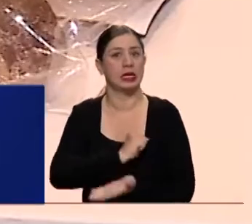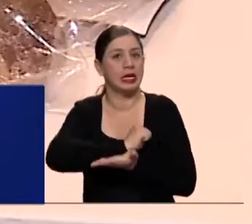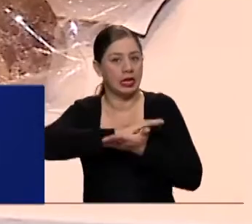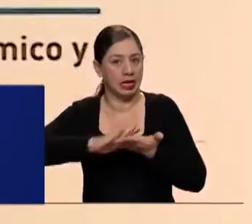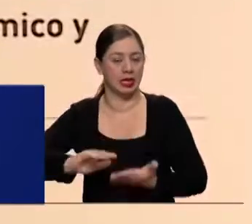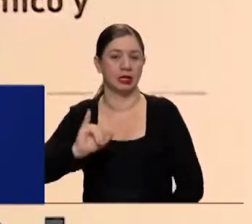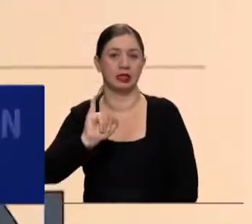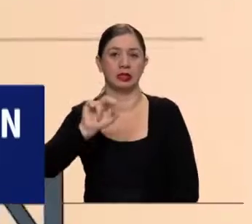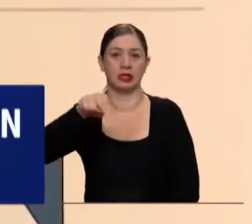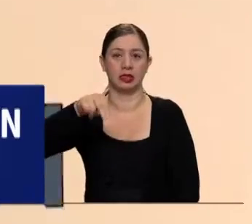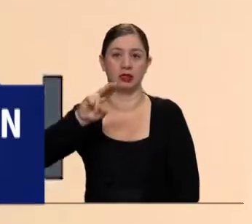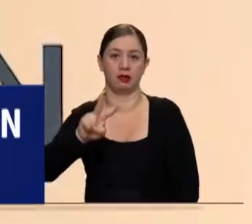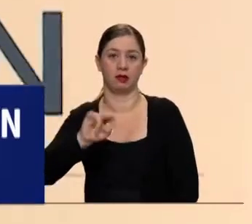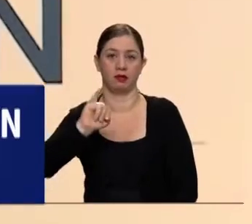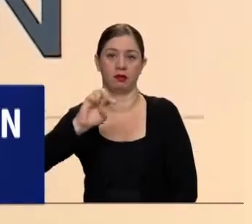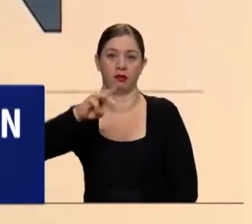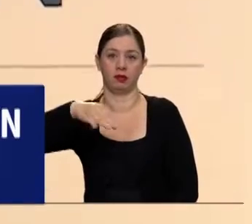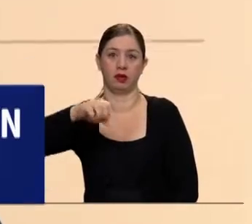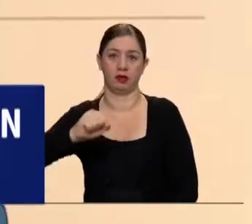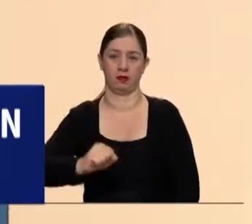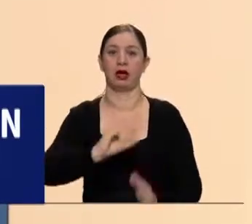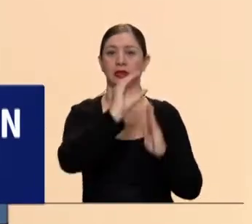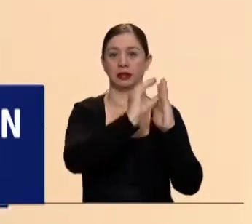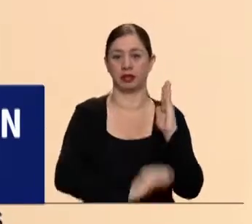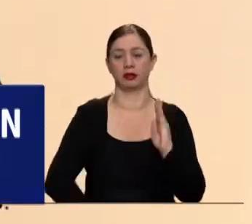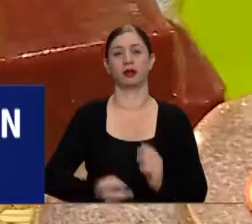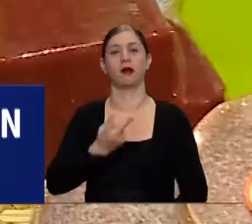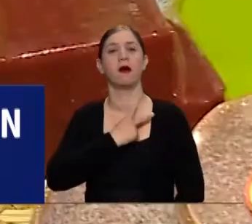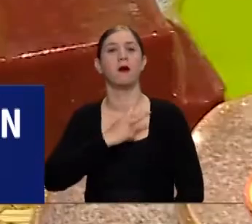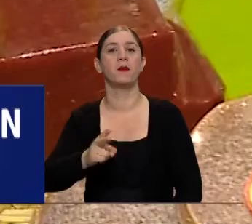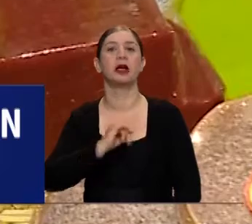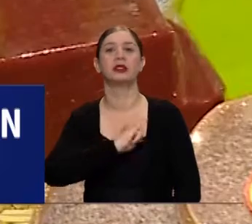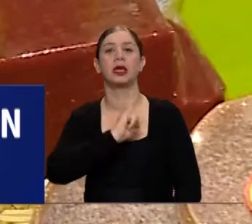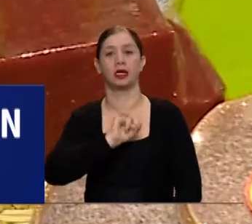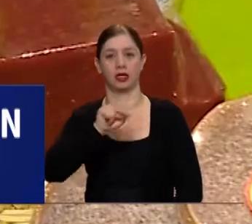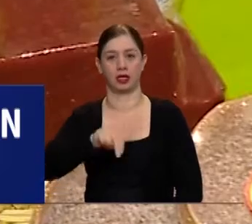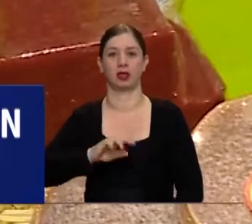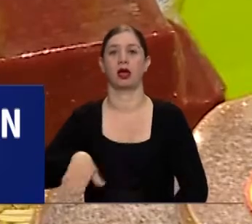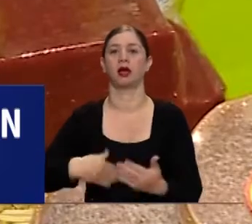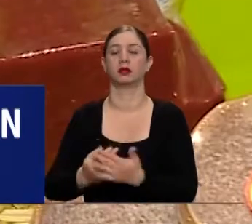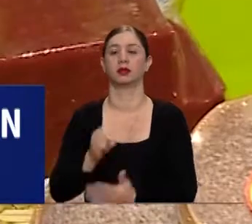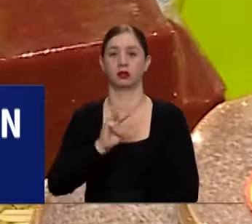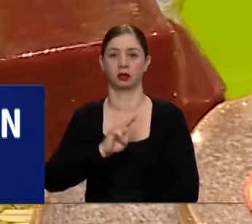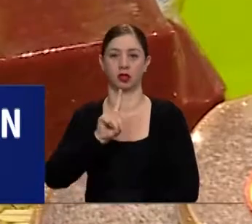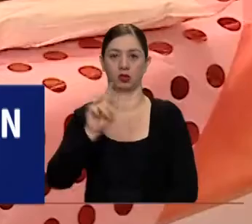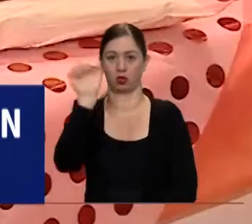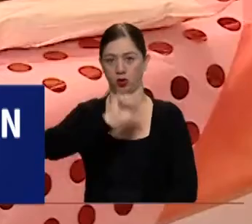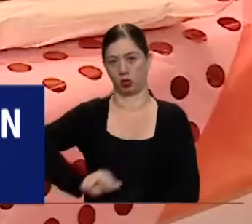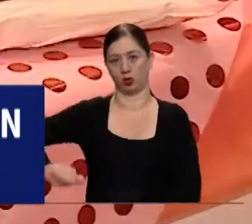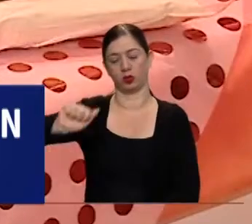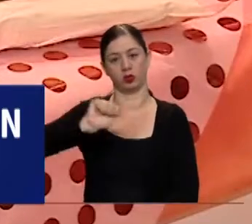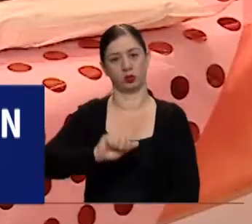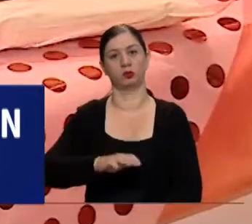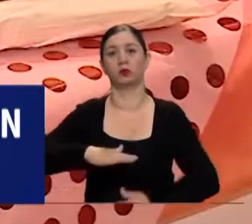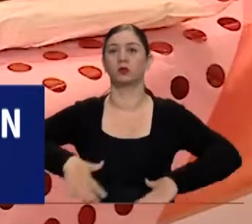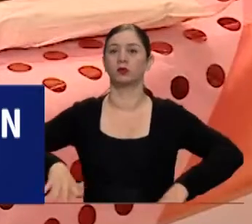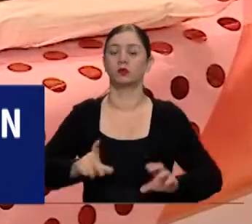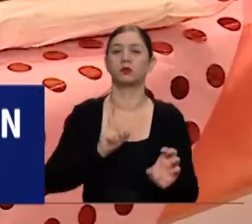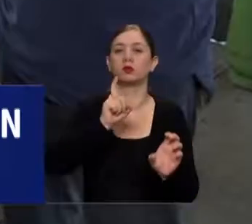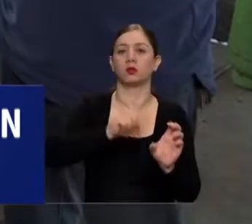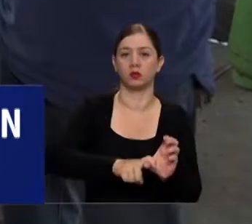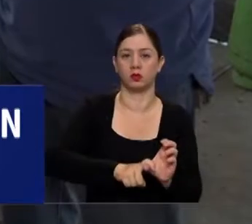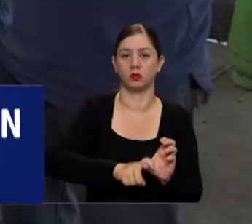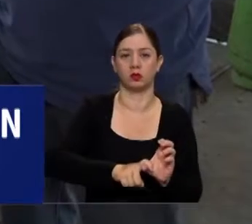el registro INVIMA a través de la convocatoria Valleín, que irá hasta este 31 de agosto. ¿Qué tienes que hacer? Registrarte en